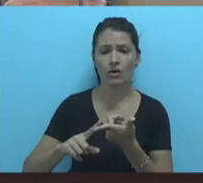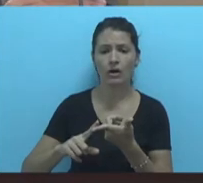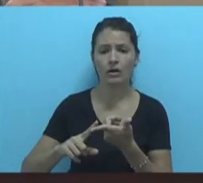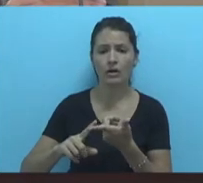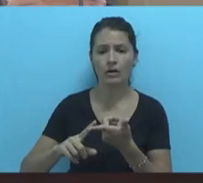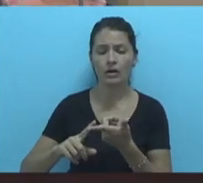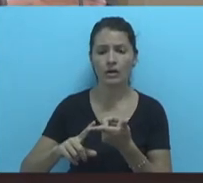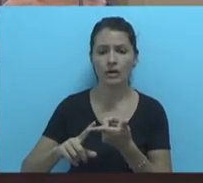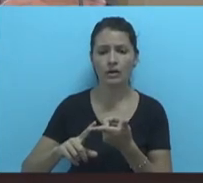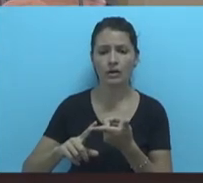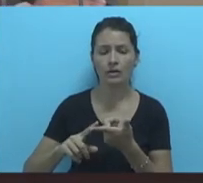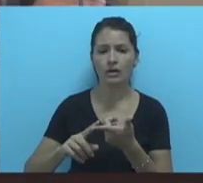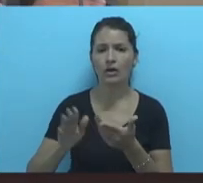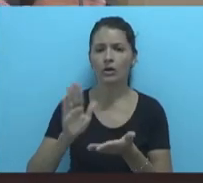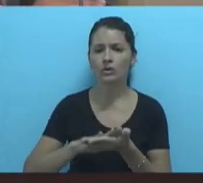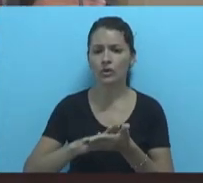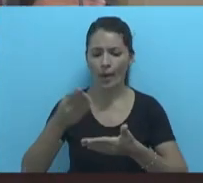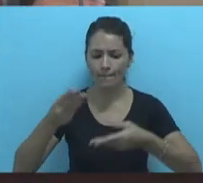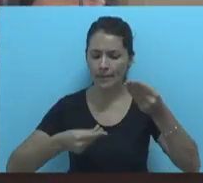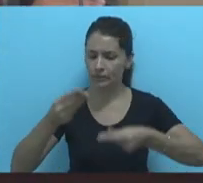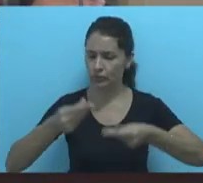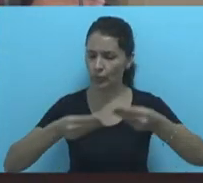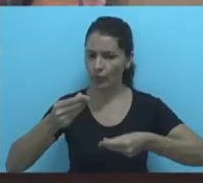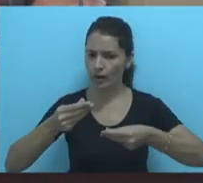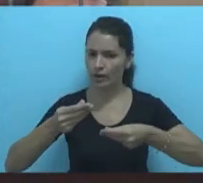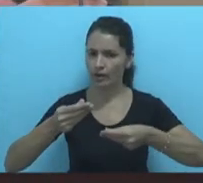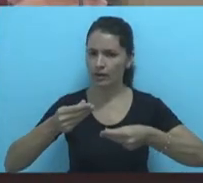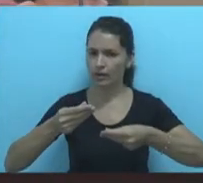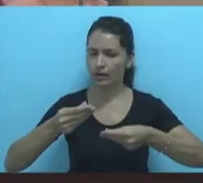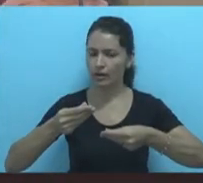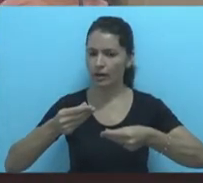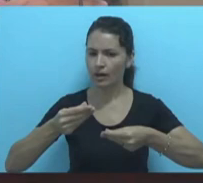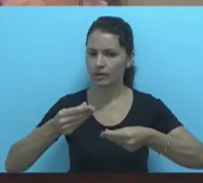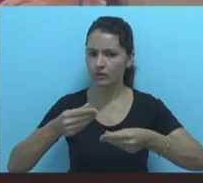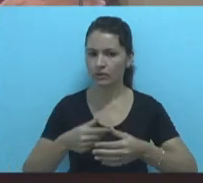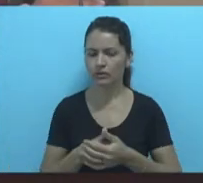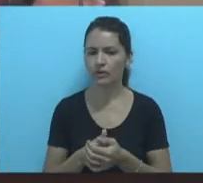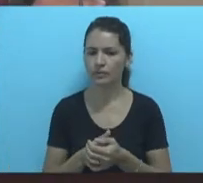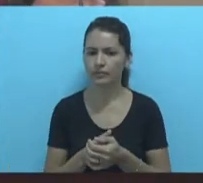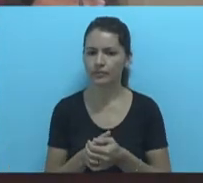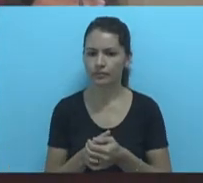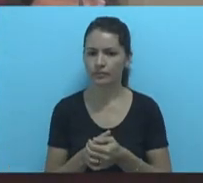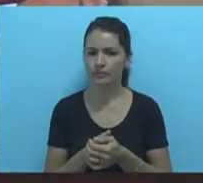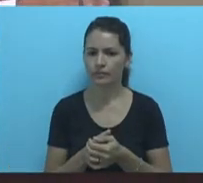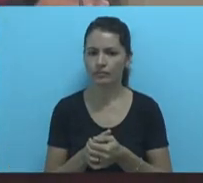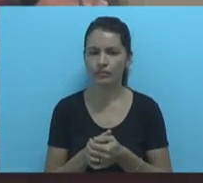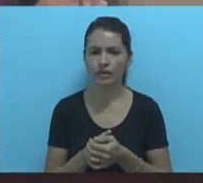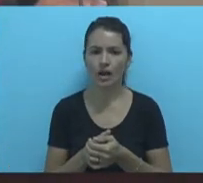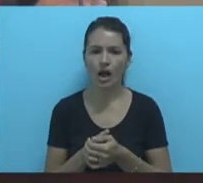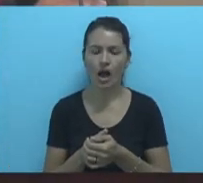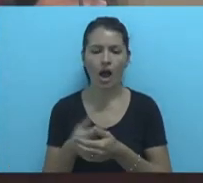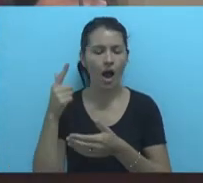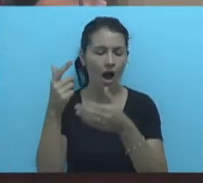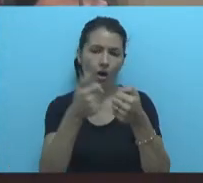44.957, por el cual se remite el presupuesto general de gastos y cálculos de recursos correspondiente al ejercicio económico 2022, no cuenta con dictamen de